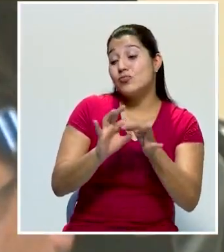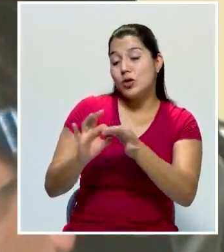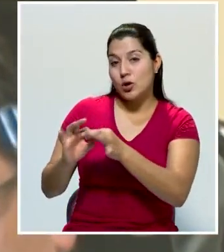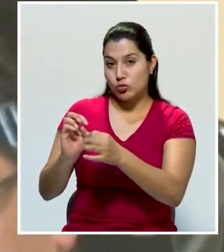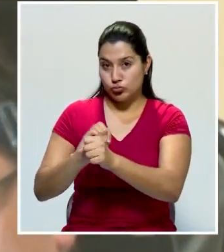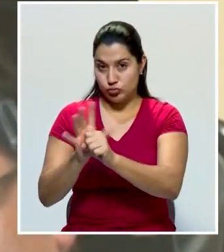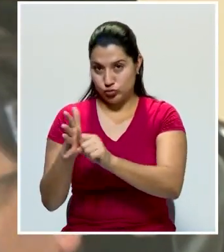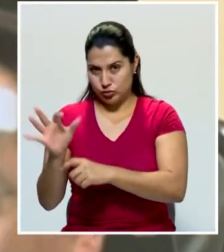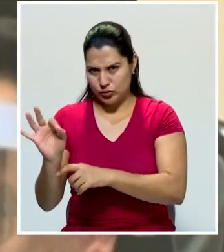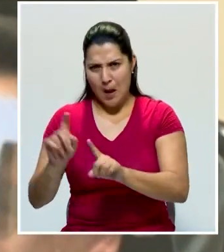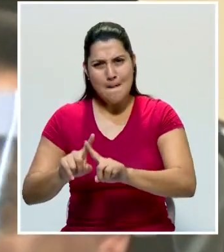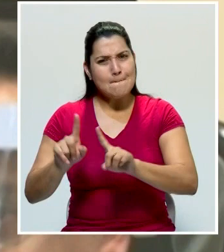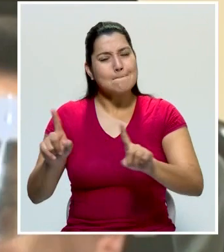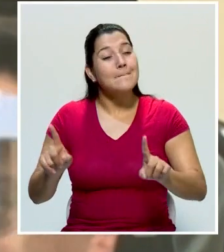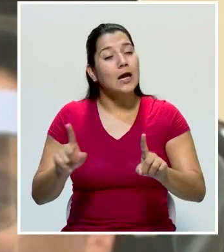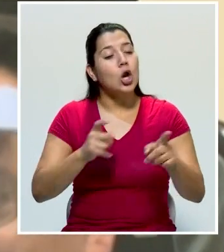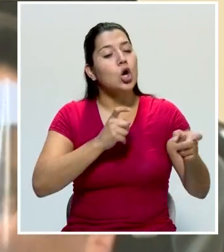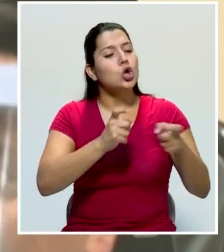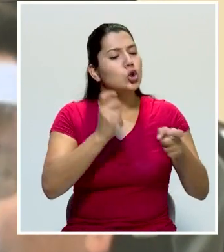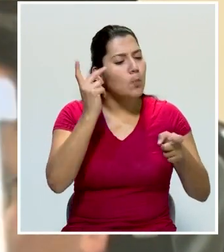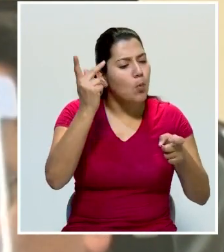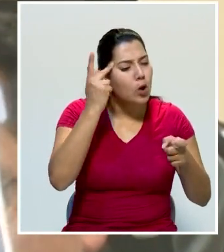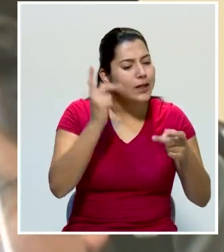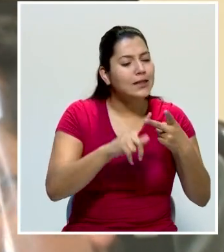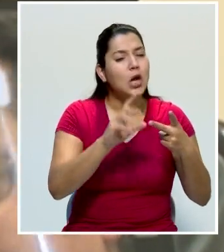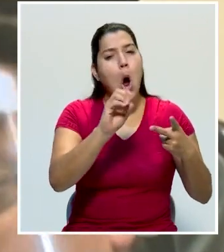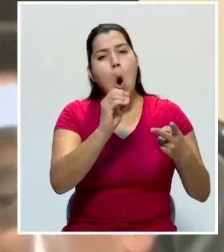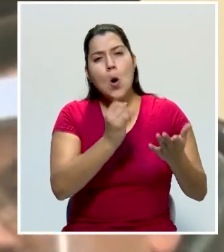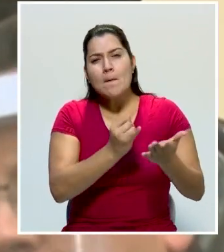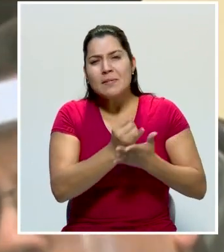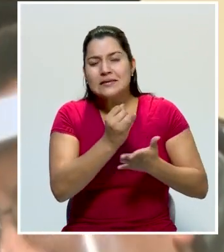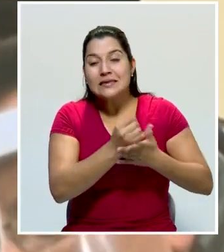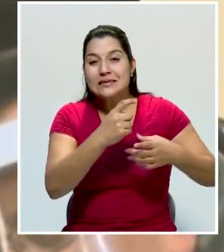y algunas investigaciones en comisiones especiales, como es el